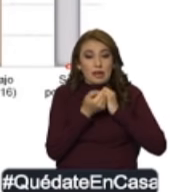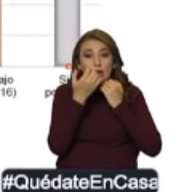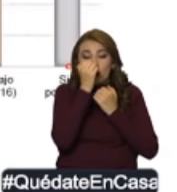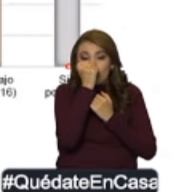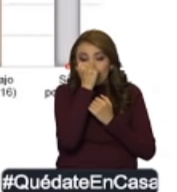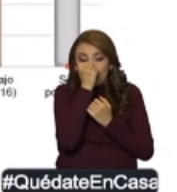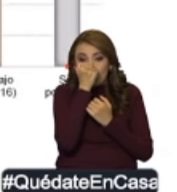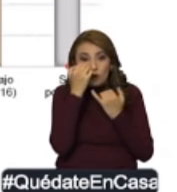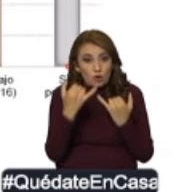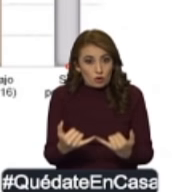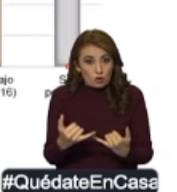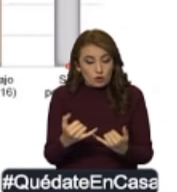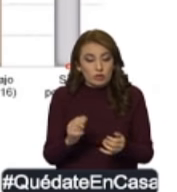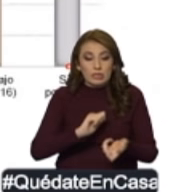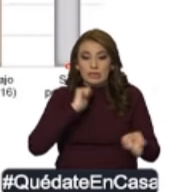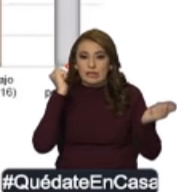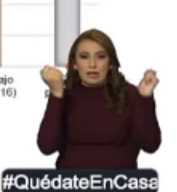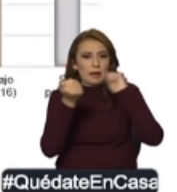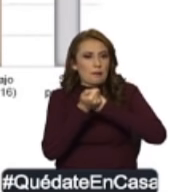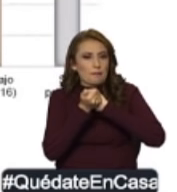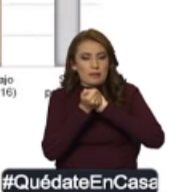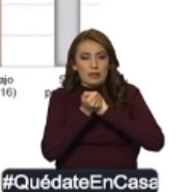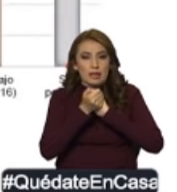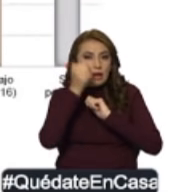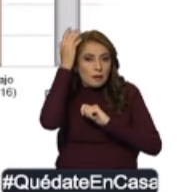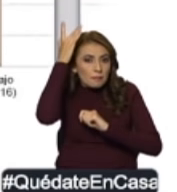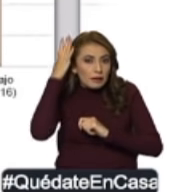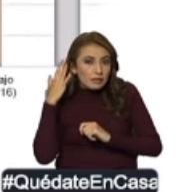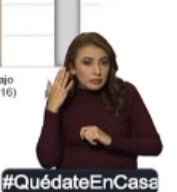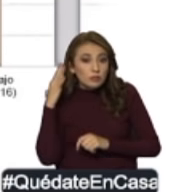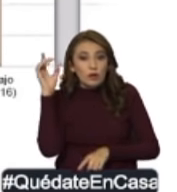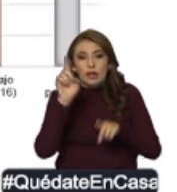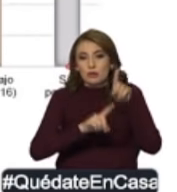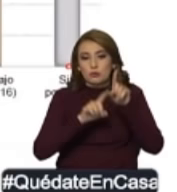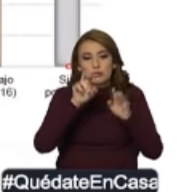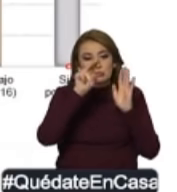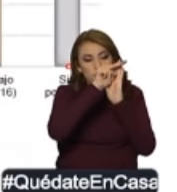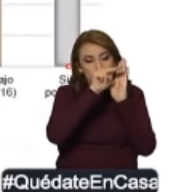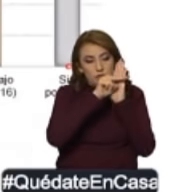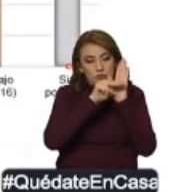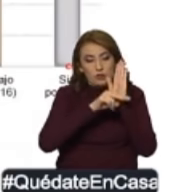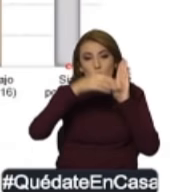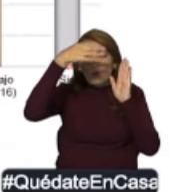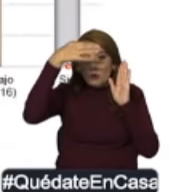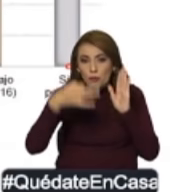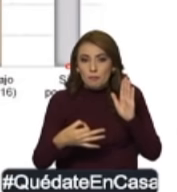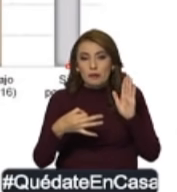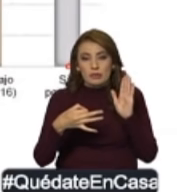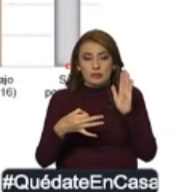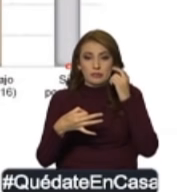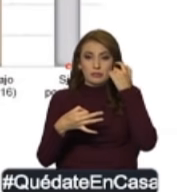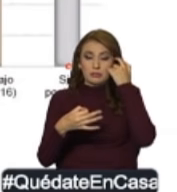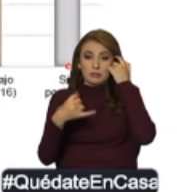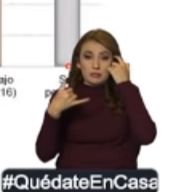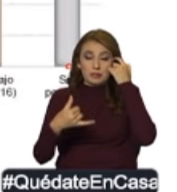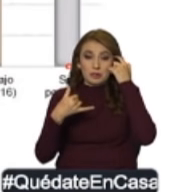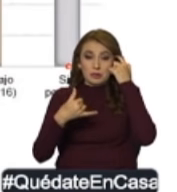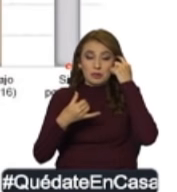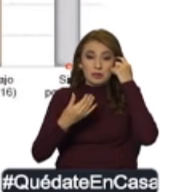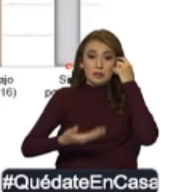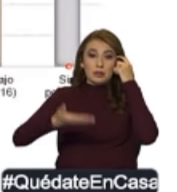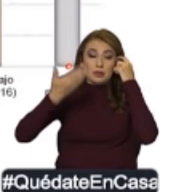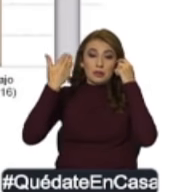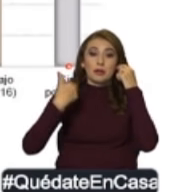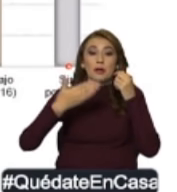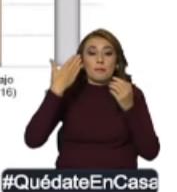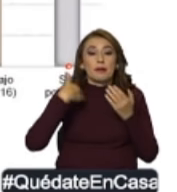de rojo a amarillo deben cumplir algunas condiciones. Primero, que ya sufrieron un brote epidémico